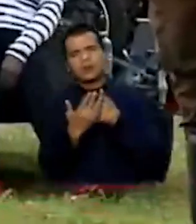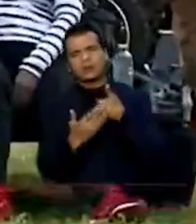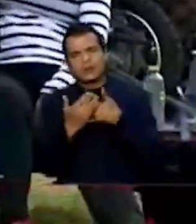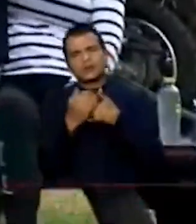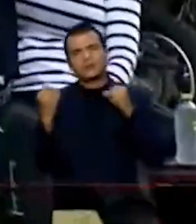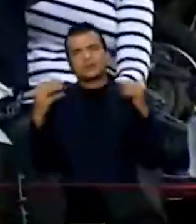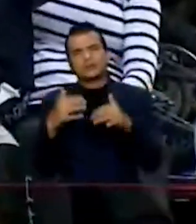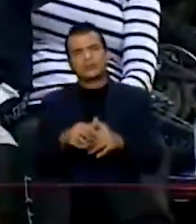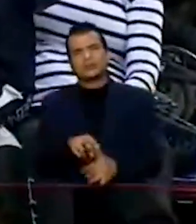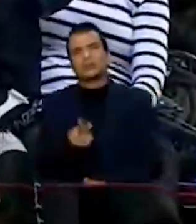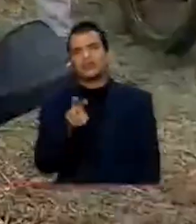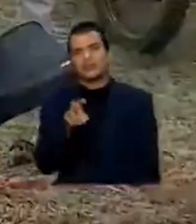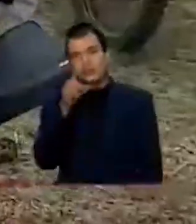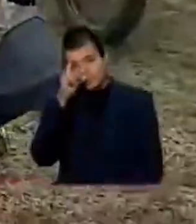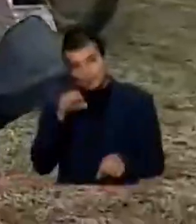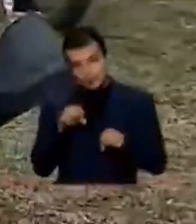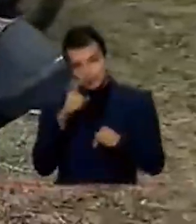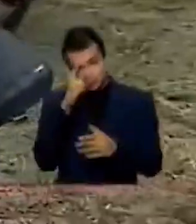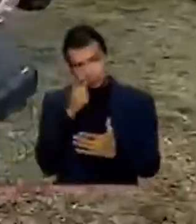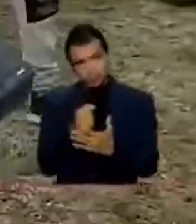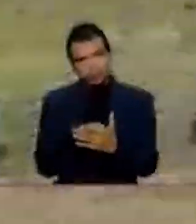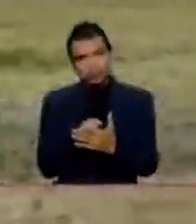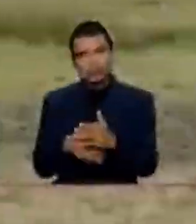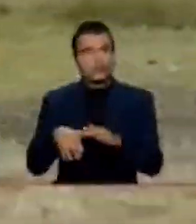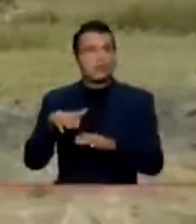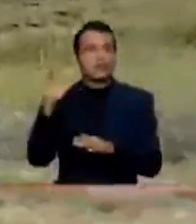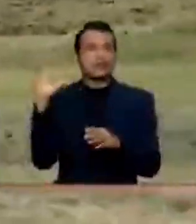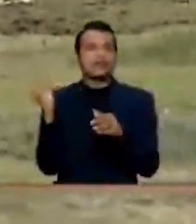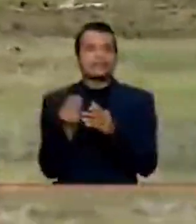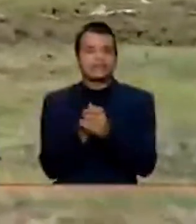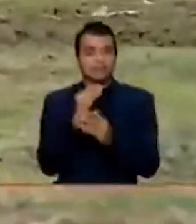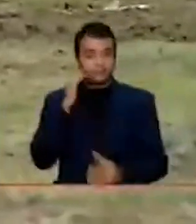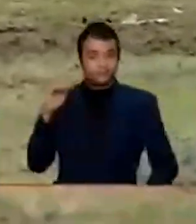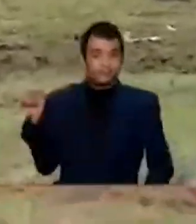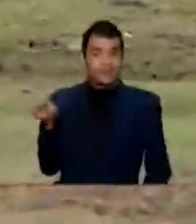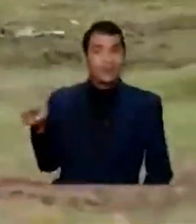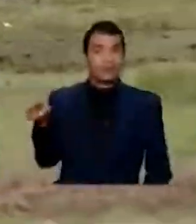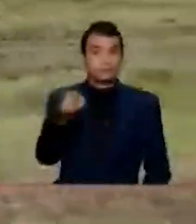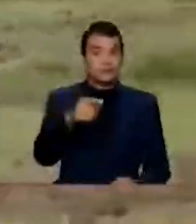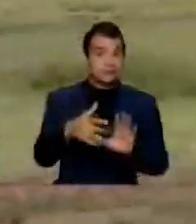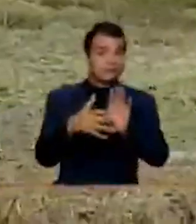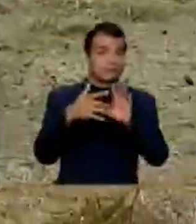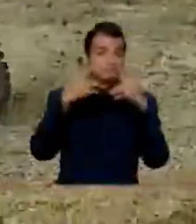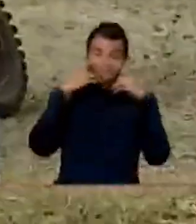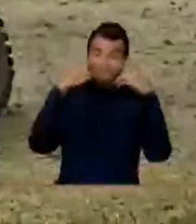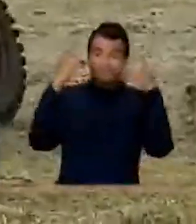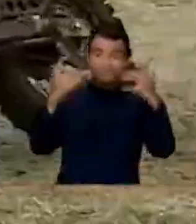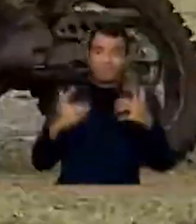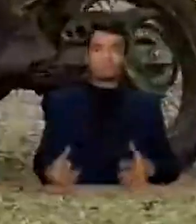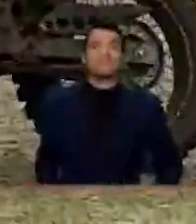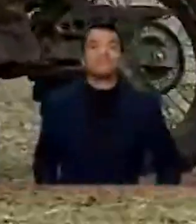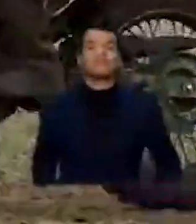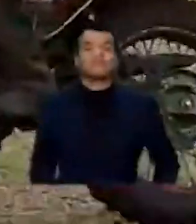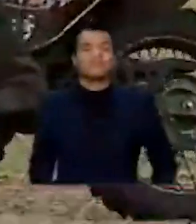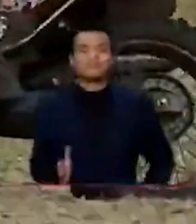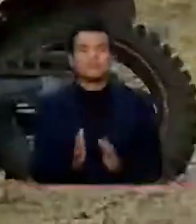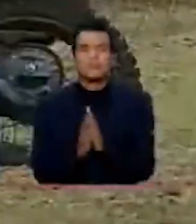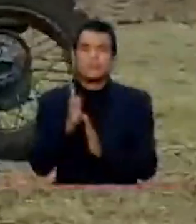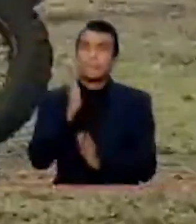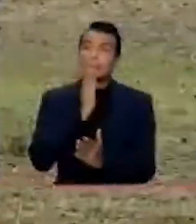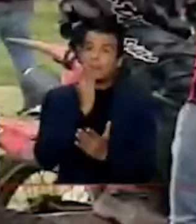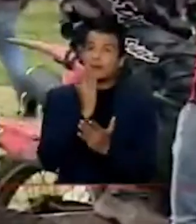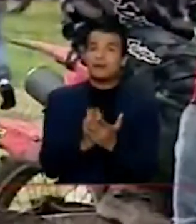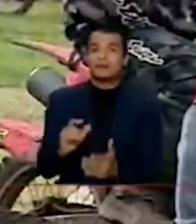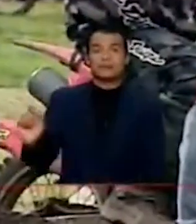Motociclismo con inclusión es la frase que resume la jornada. Las mujeres fueron grandes protagonistas. Que gracias a Dios logré el